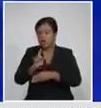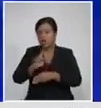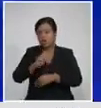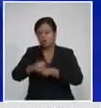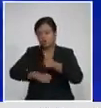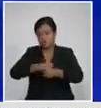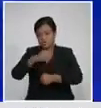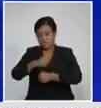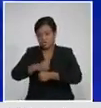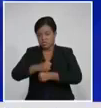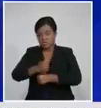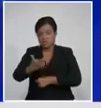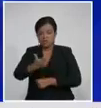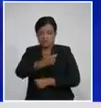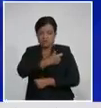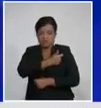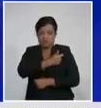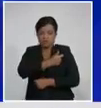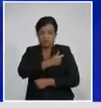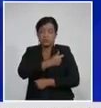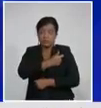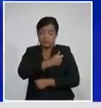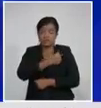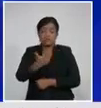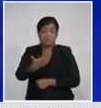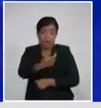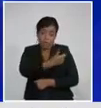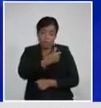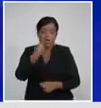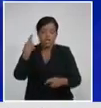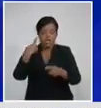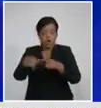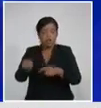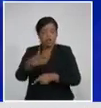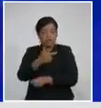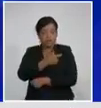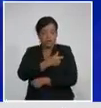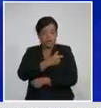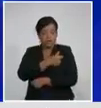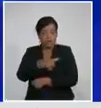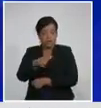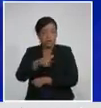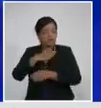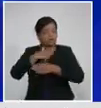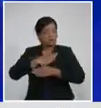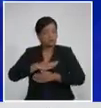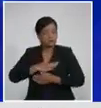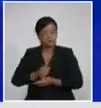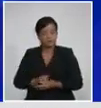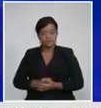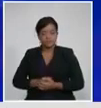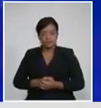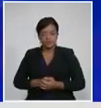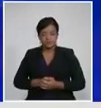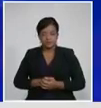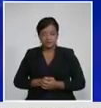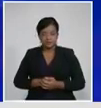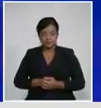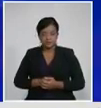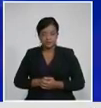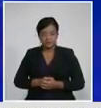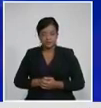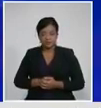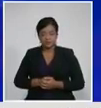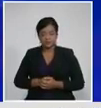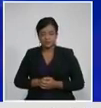placebo. Con placebo, perdón. Pero que la intervención sí es sin placebo. Ahora explico. ¿Por qué, doctor? Mire, de todas